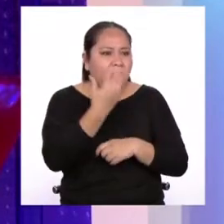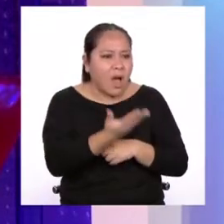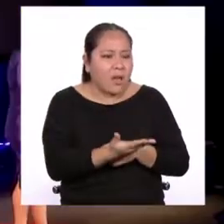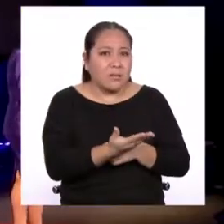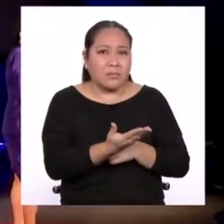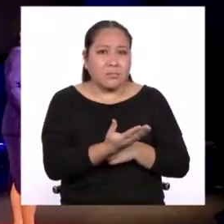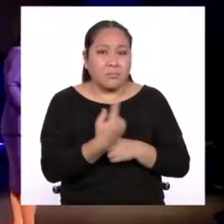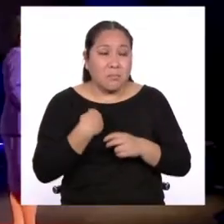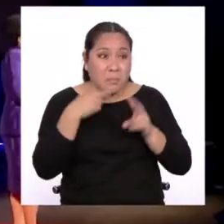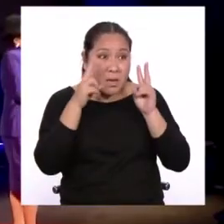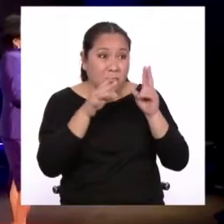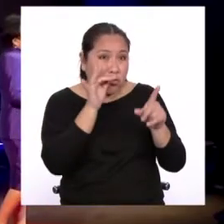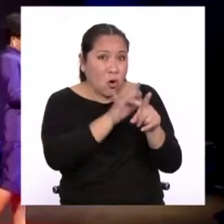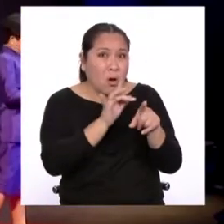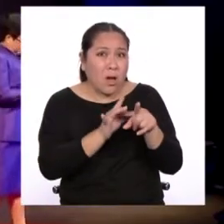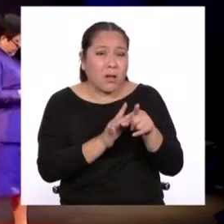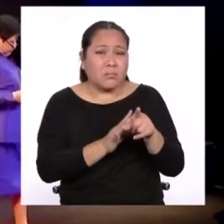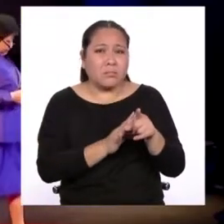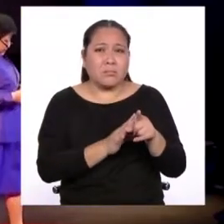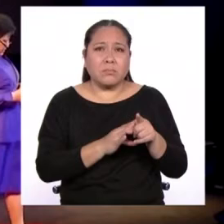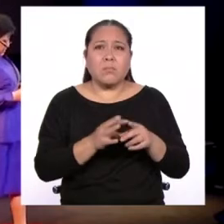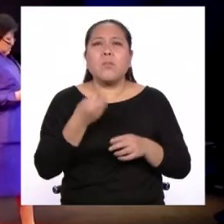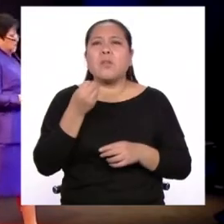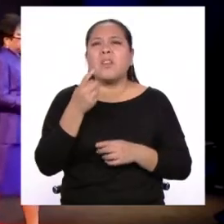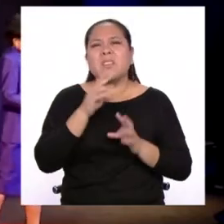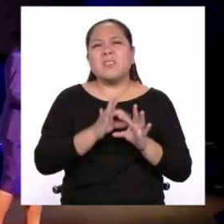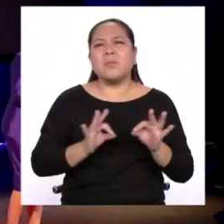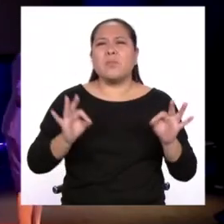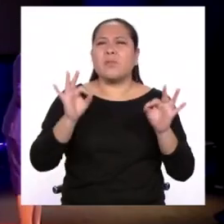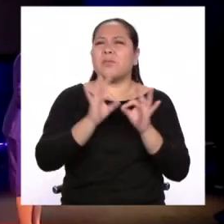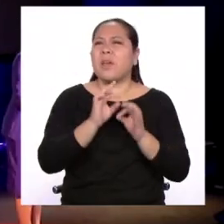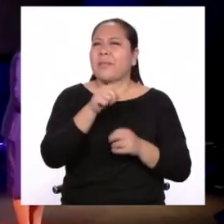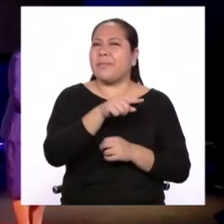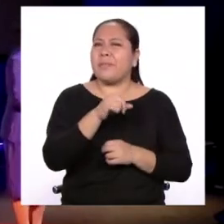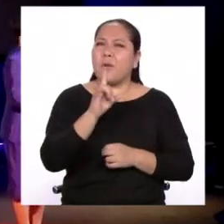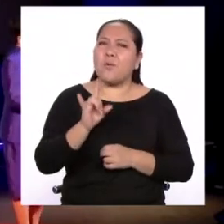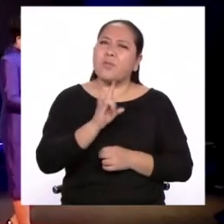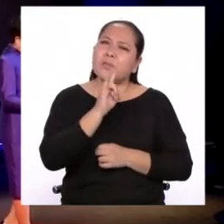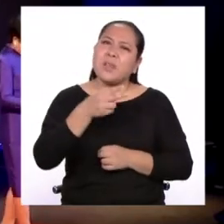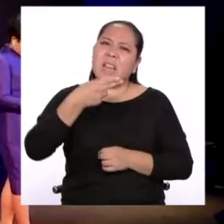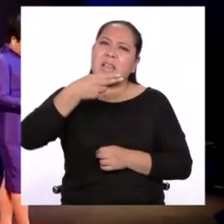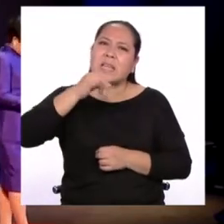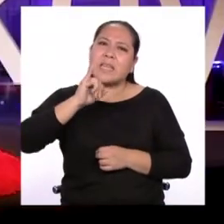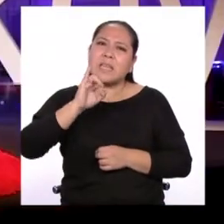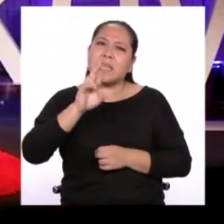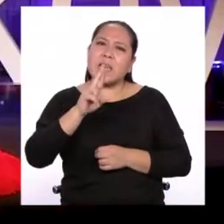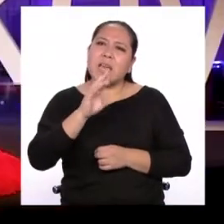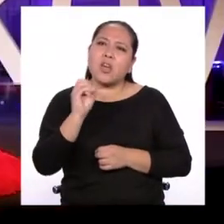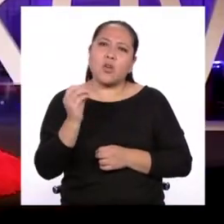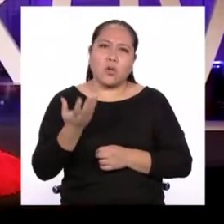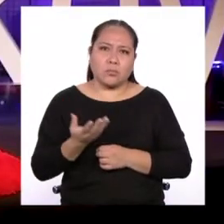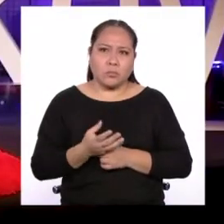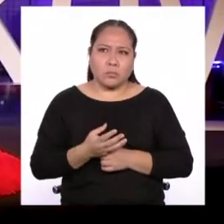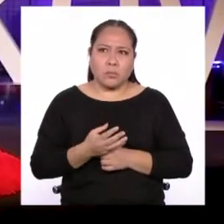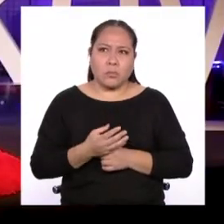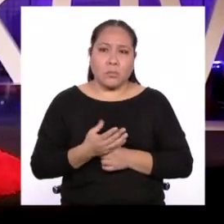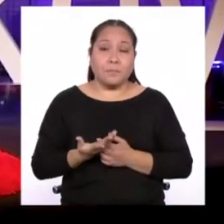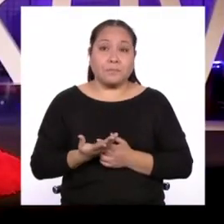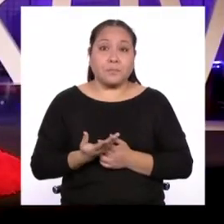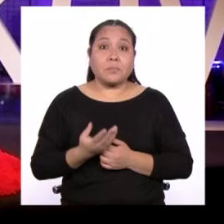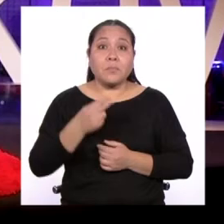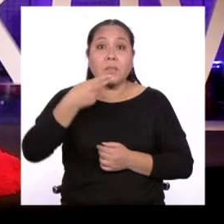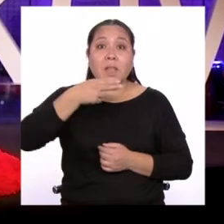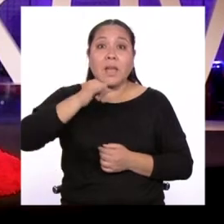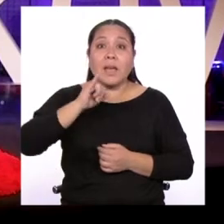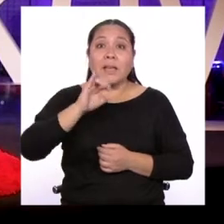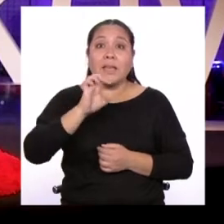hueso. Pero, ¿por qué es importante utilizar el hierro hemínico? El hierro hemínico, al ser